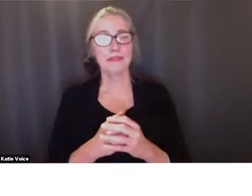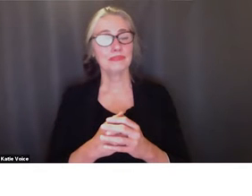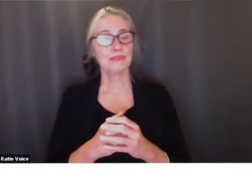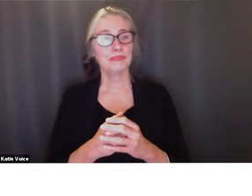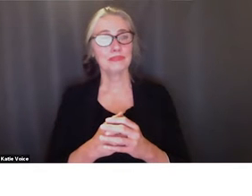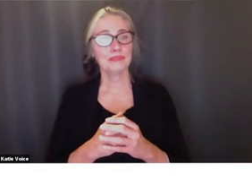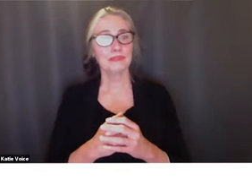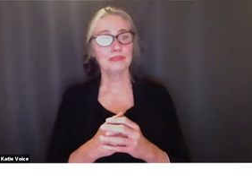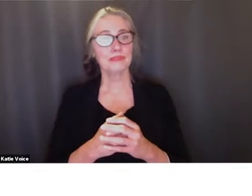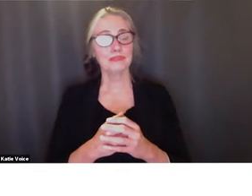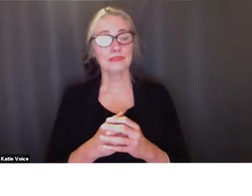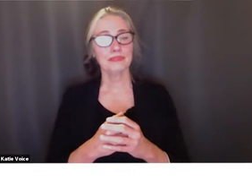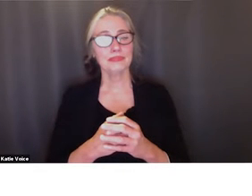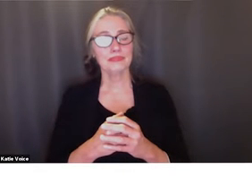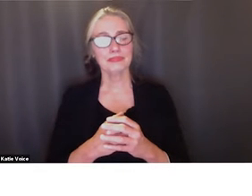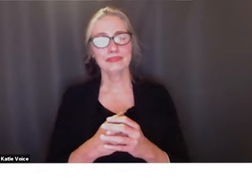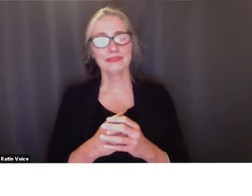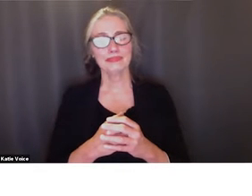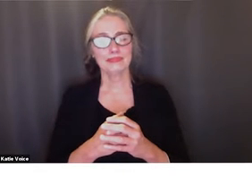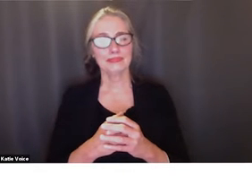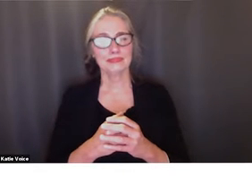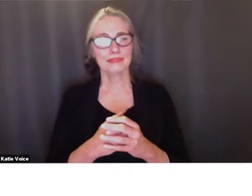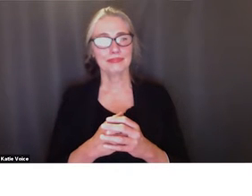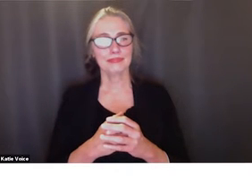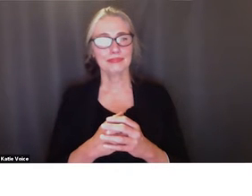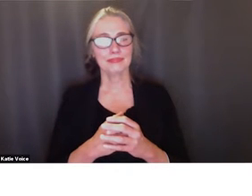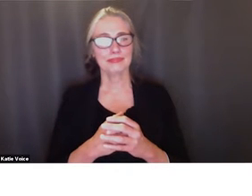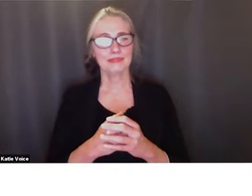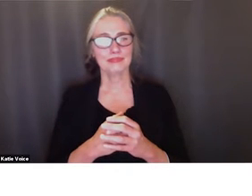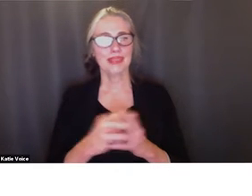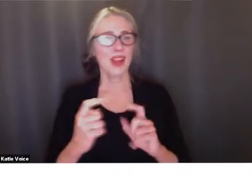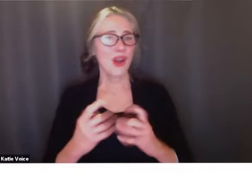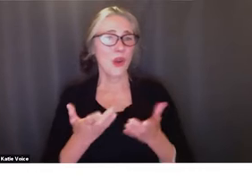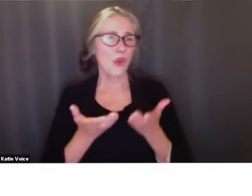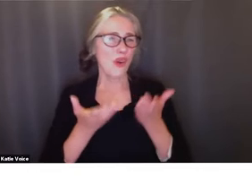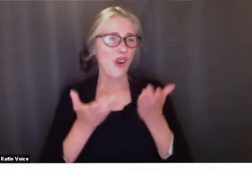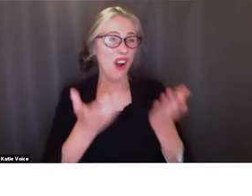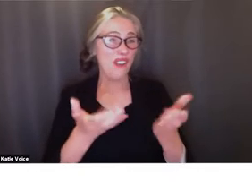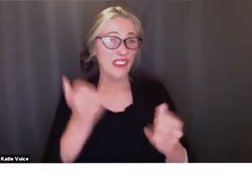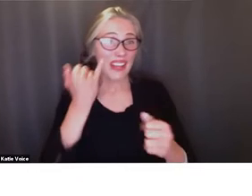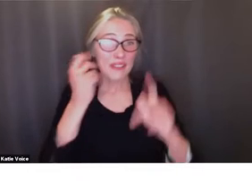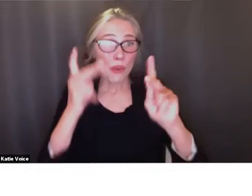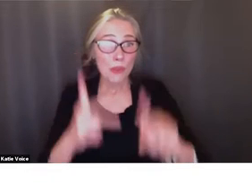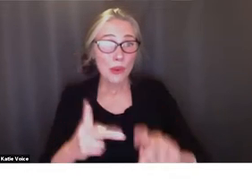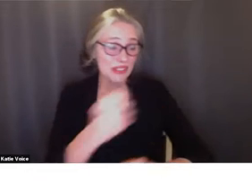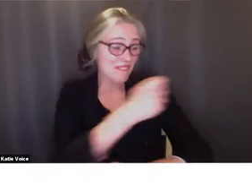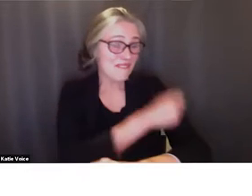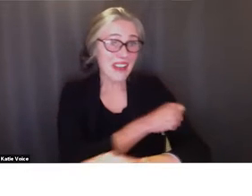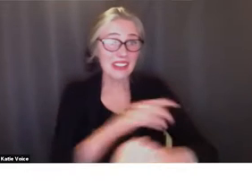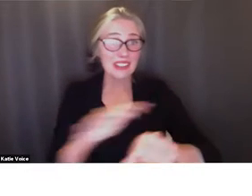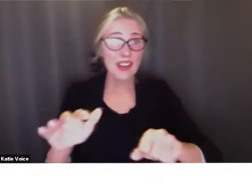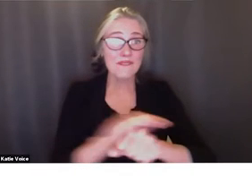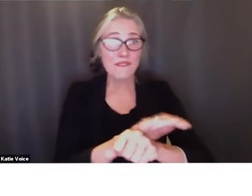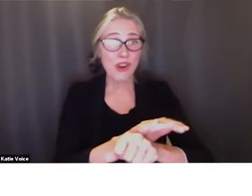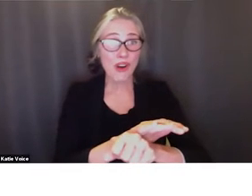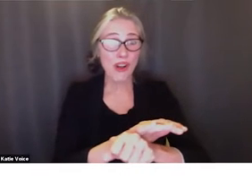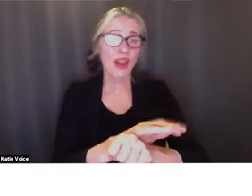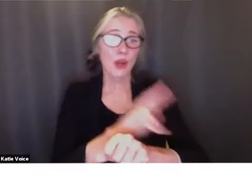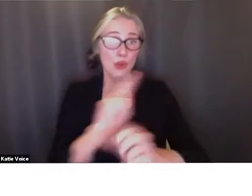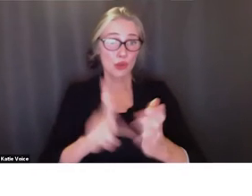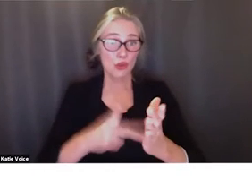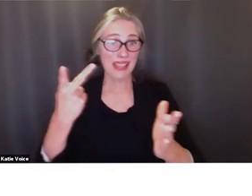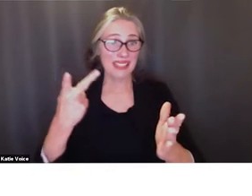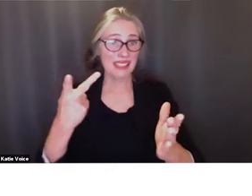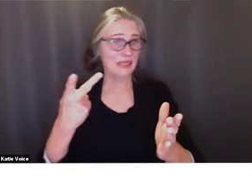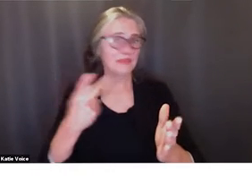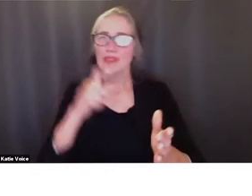ya no ofrecemos pruebas de monitoreo para aquellas personas que están completamente vacunadas. Esto fue una directriz que se nos dio